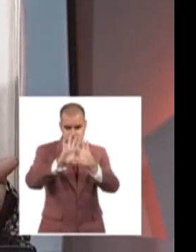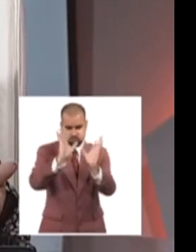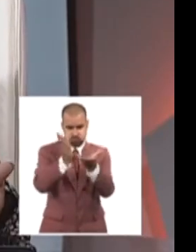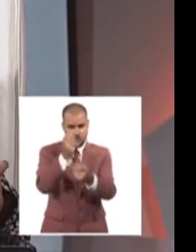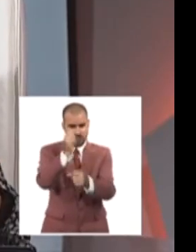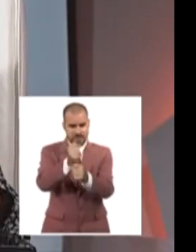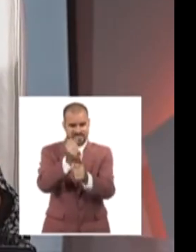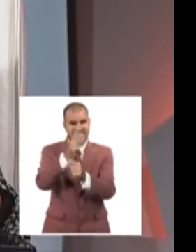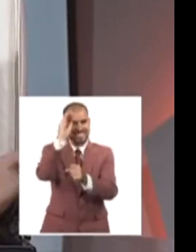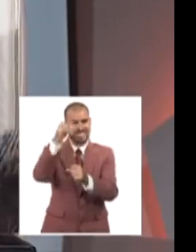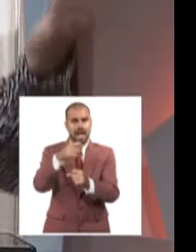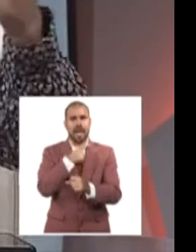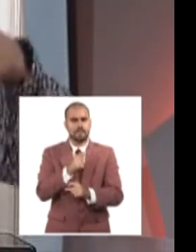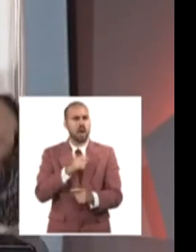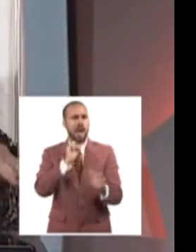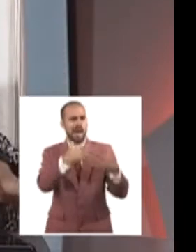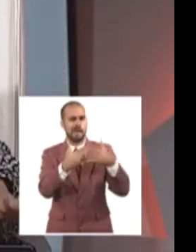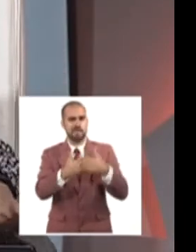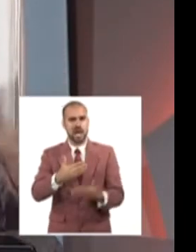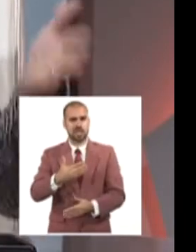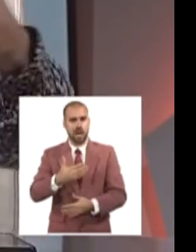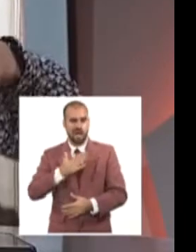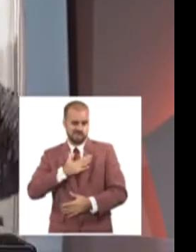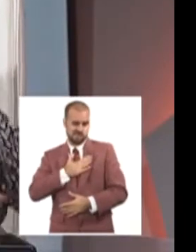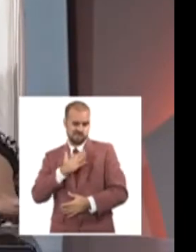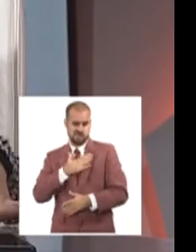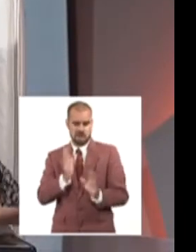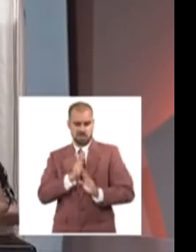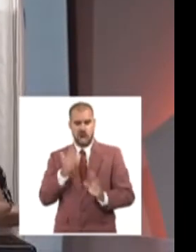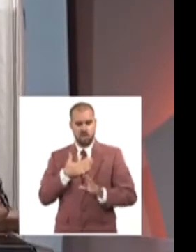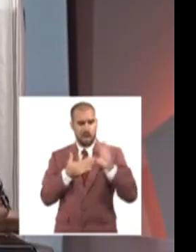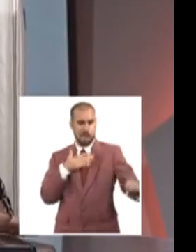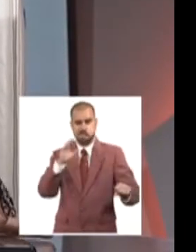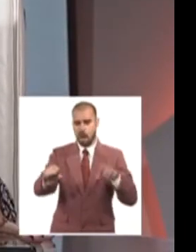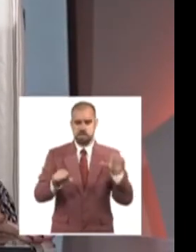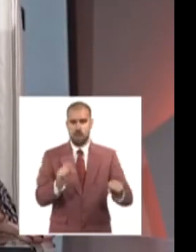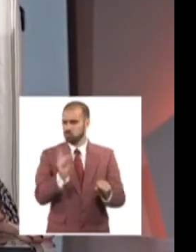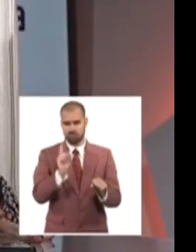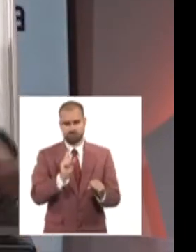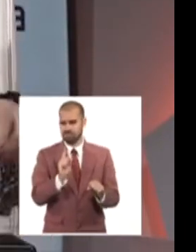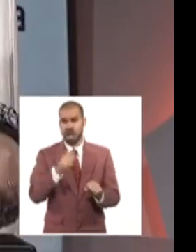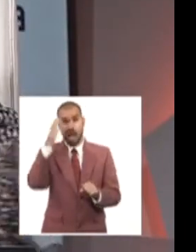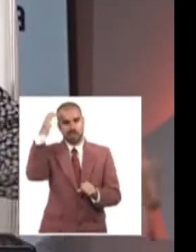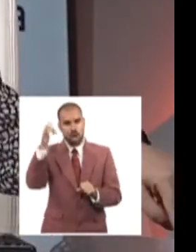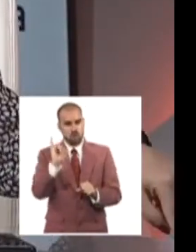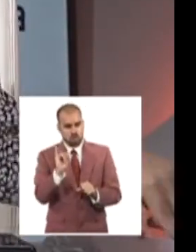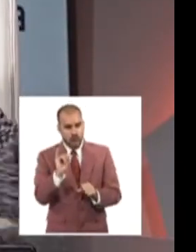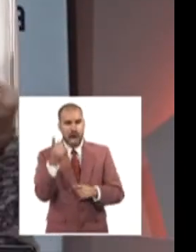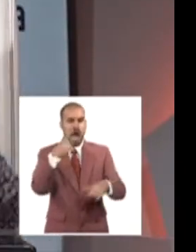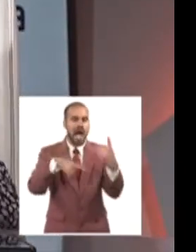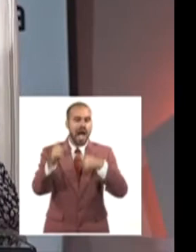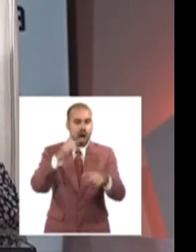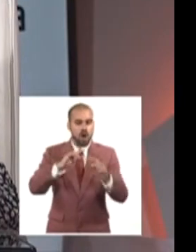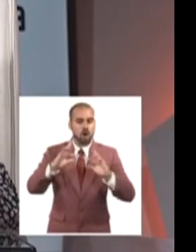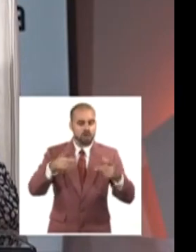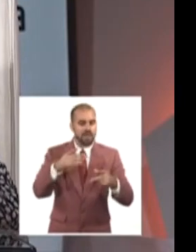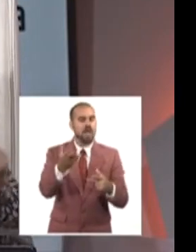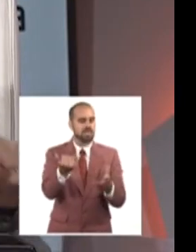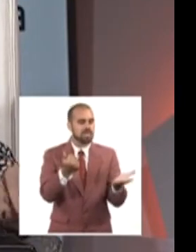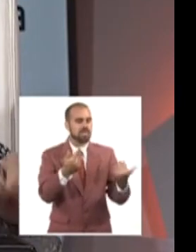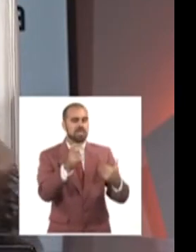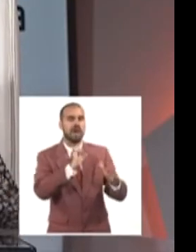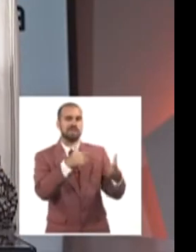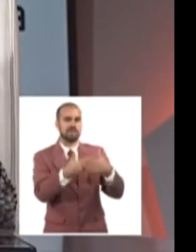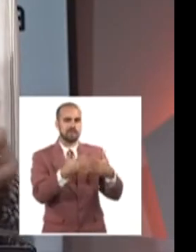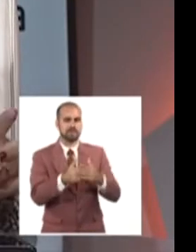más privatizaciones e incluso restas reestatizar en algunas empresas ahora mismo está el tema de la